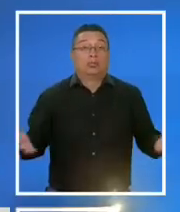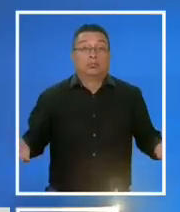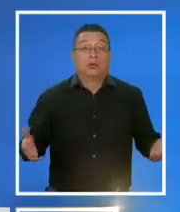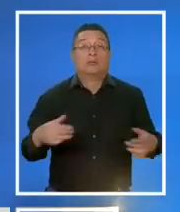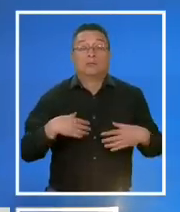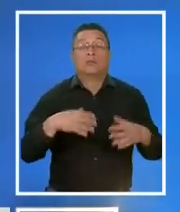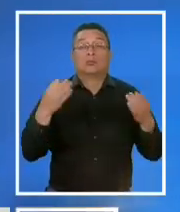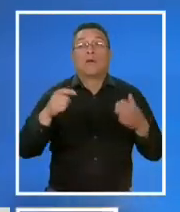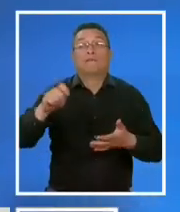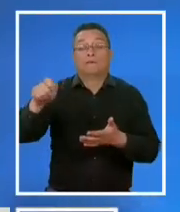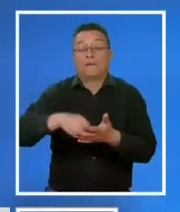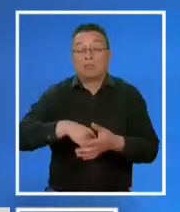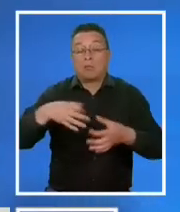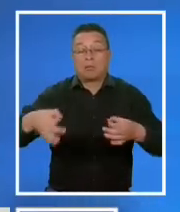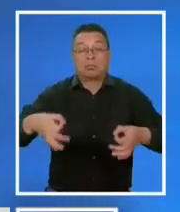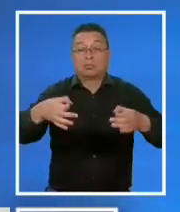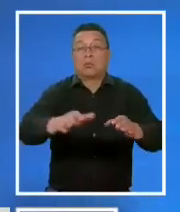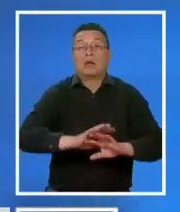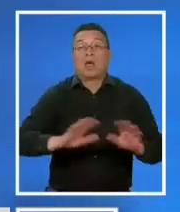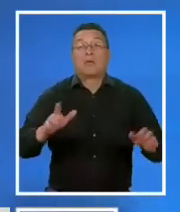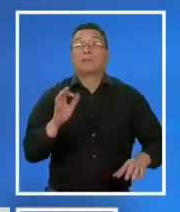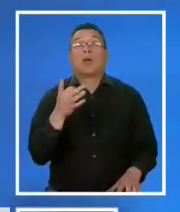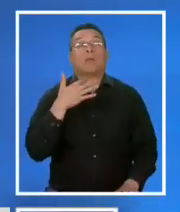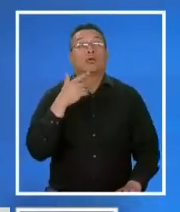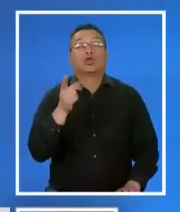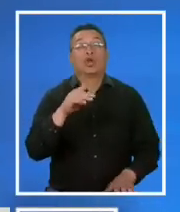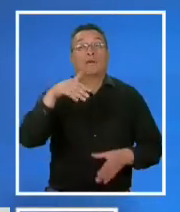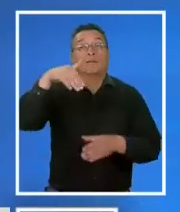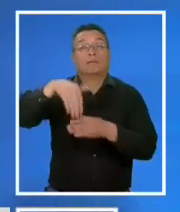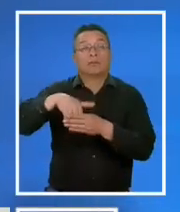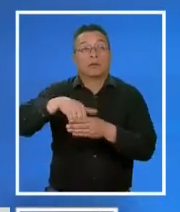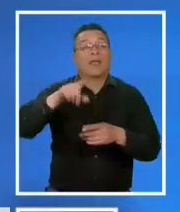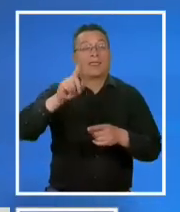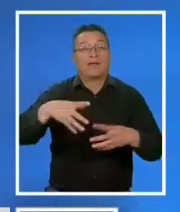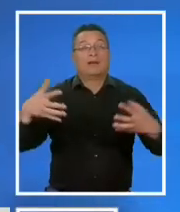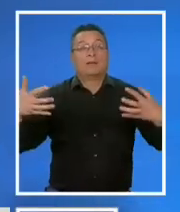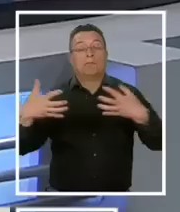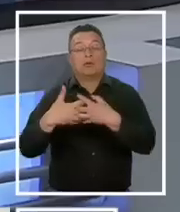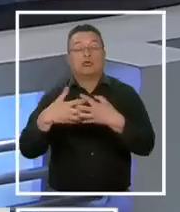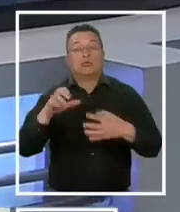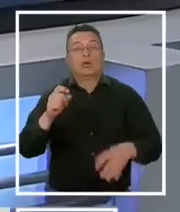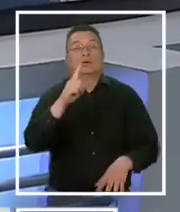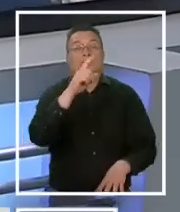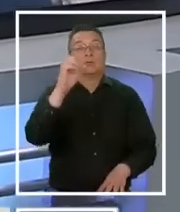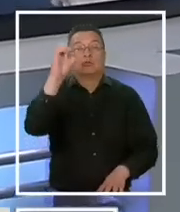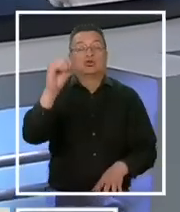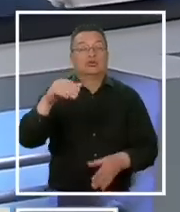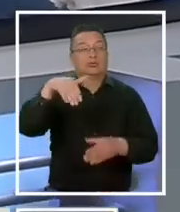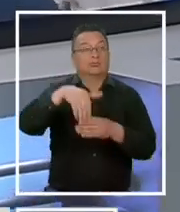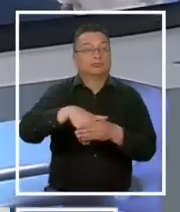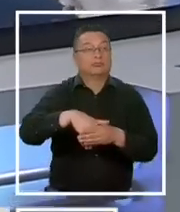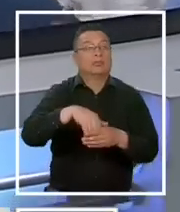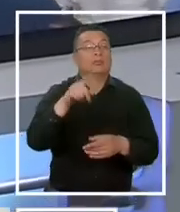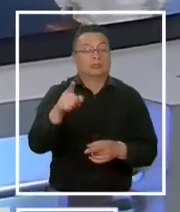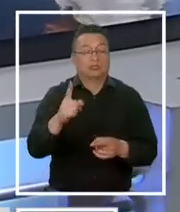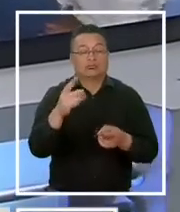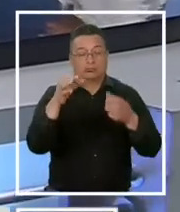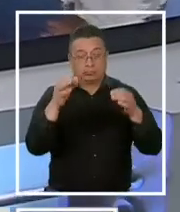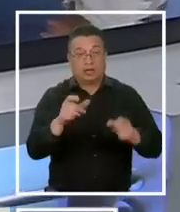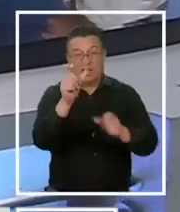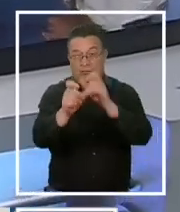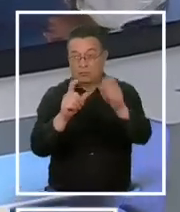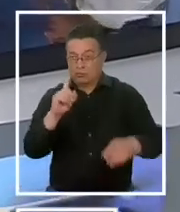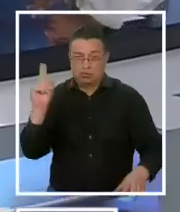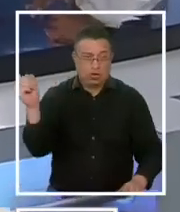firmaríamos un papel mixto O tiene que ser 100% elegido un plebiscito y que la población